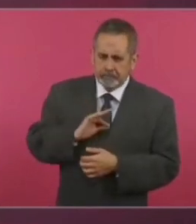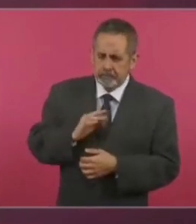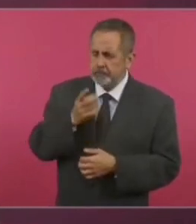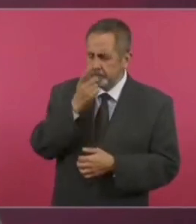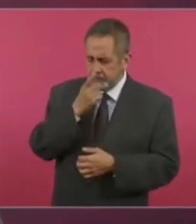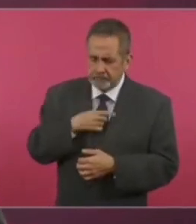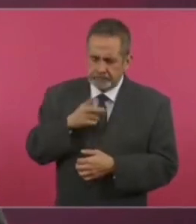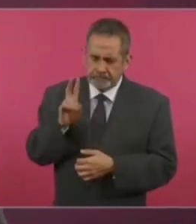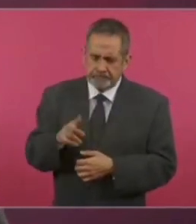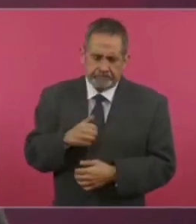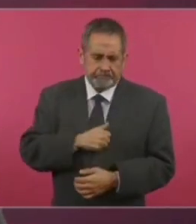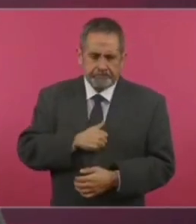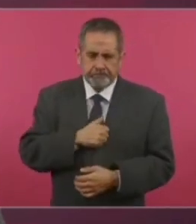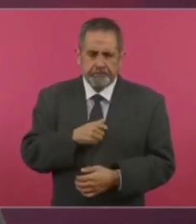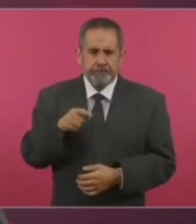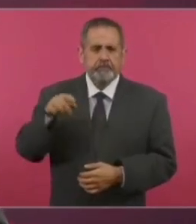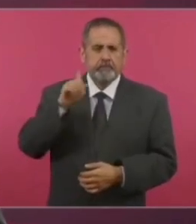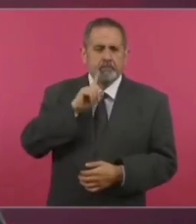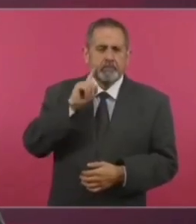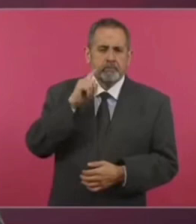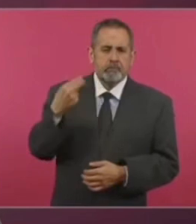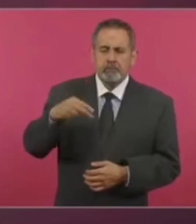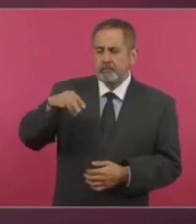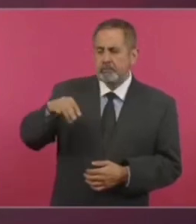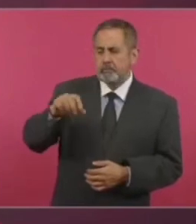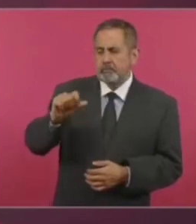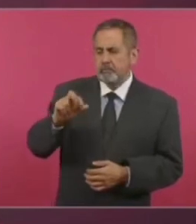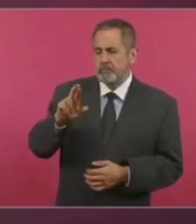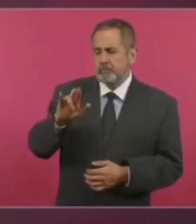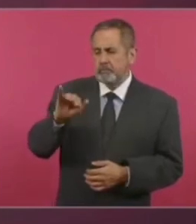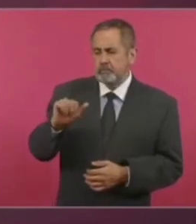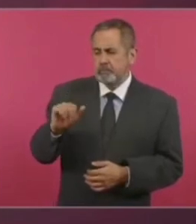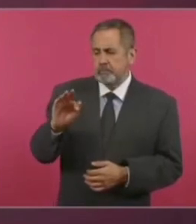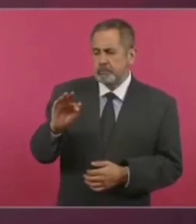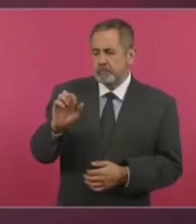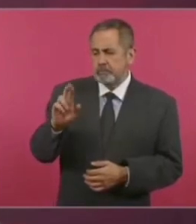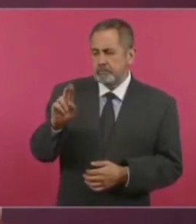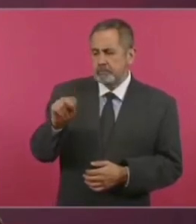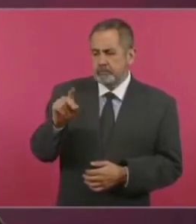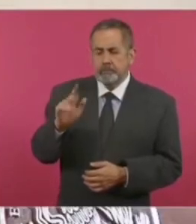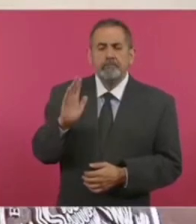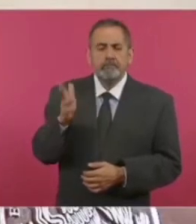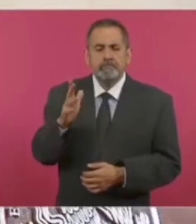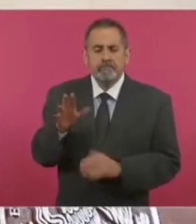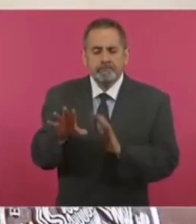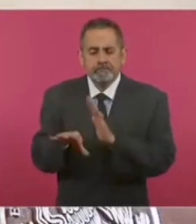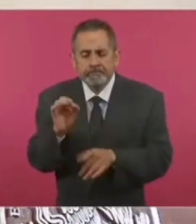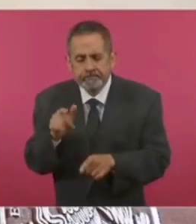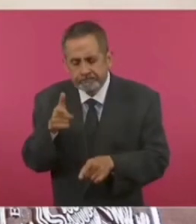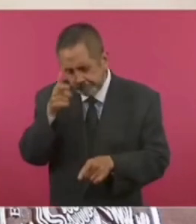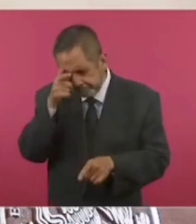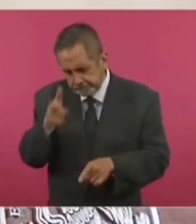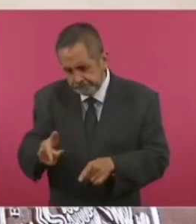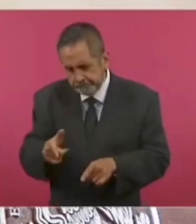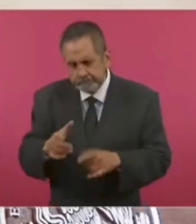hecho de María Fernanda, que fue encontrada